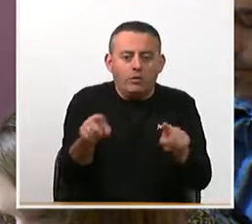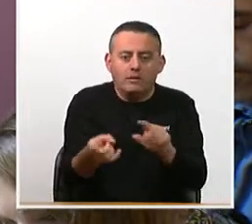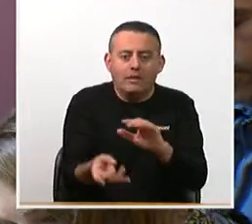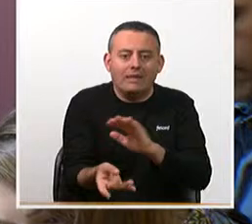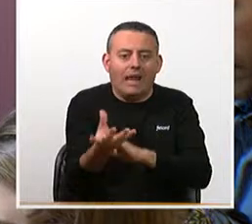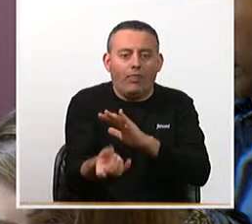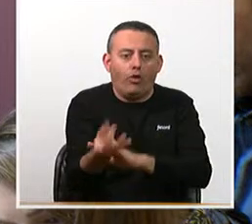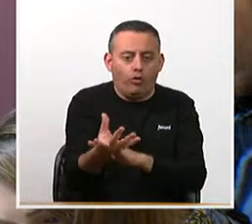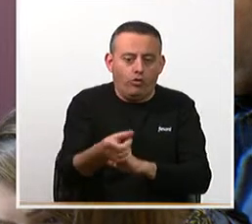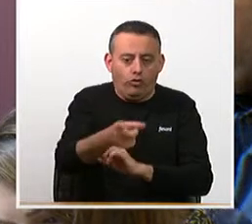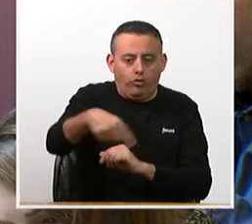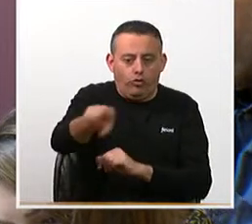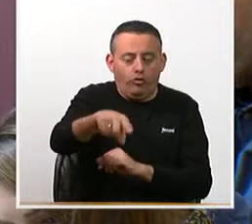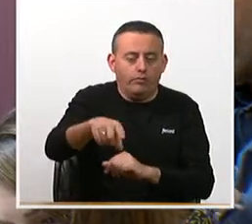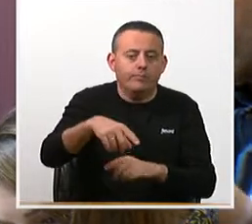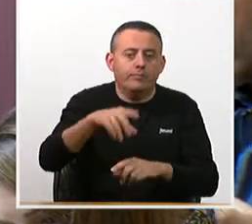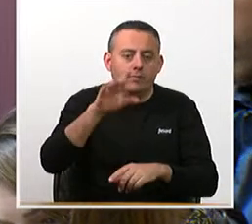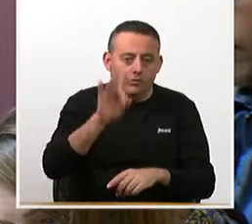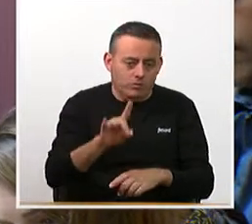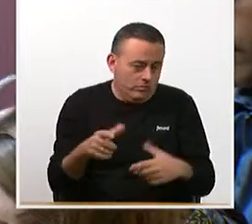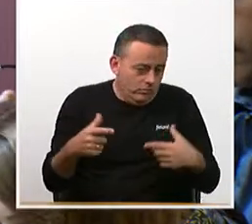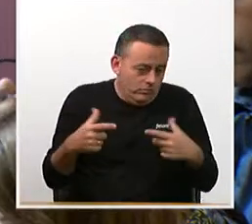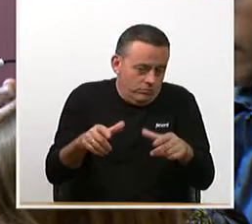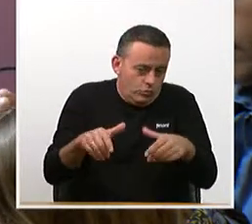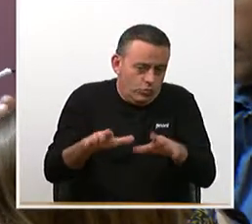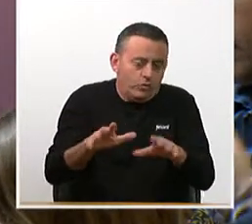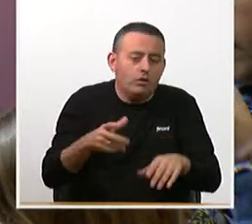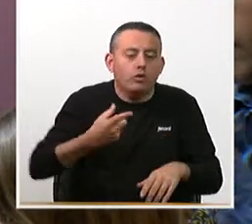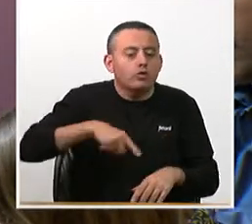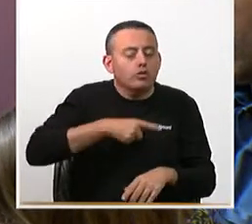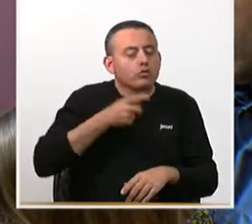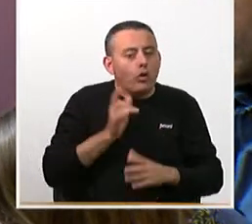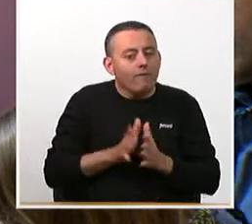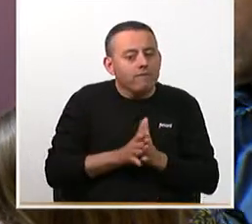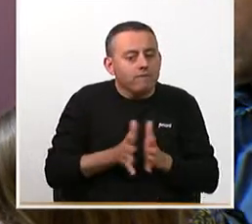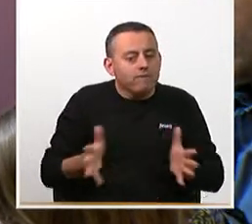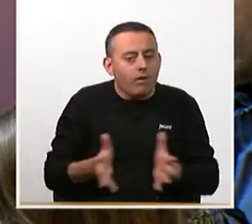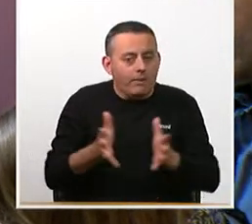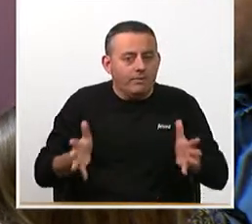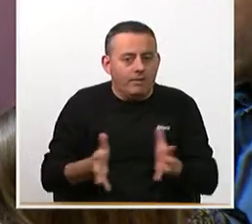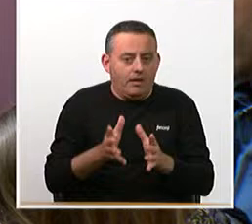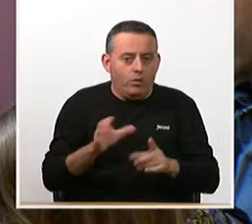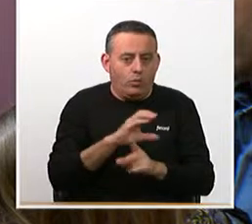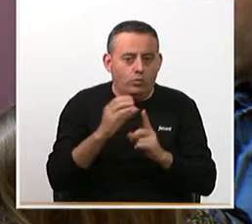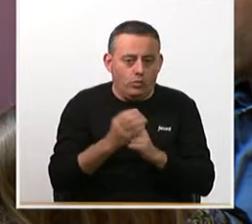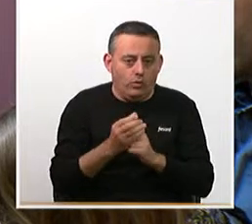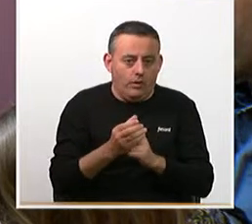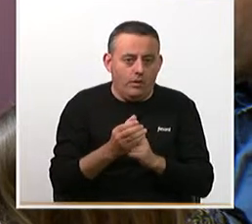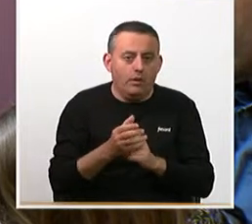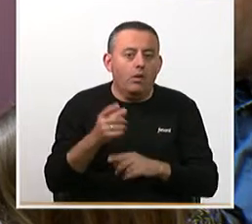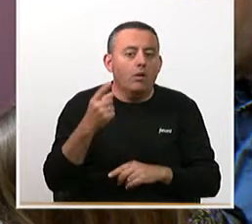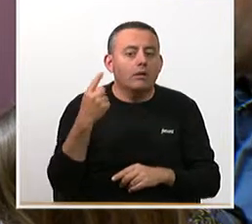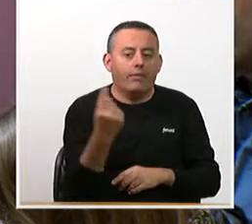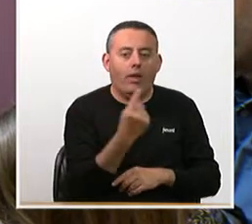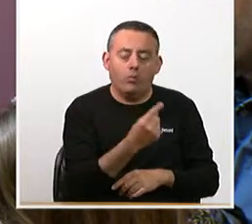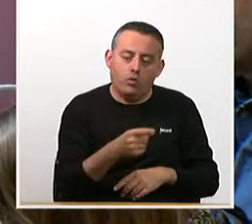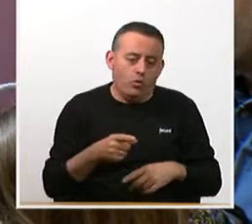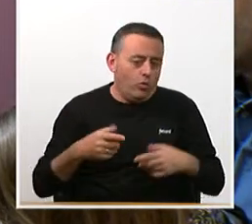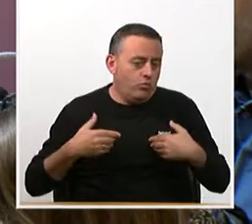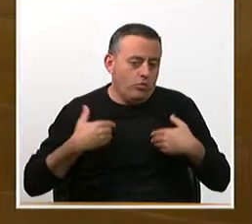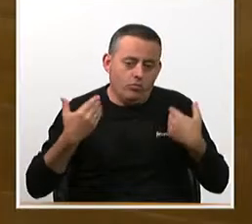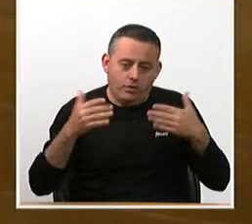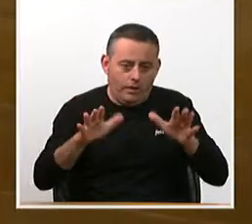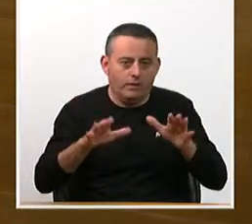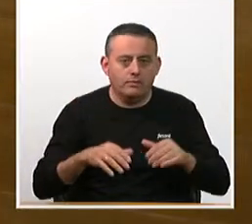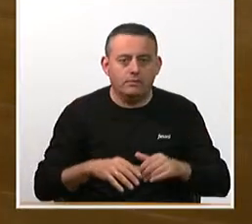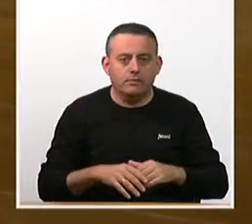neidad y que dejemos que sea el sector el sector cultural los artistas los que se pronuncien y efectivamente Claro que sí la cultura muchas